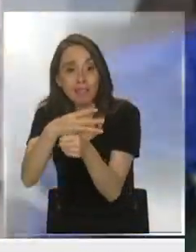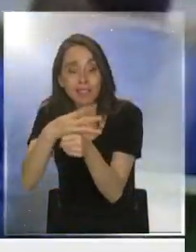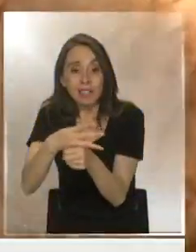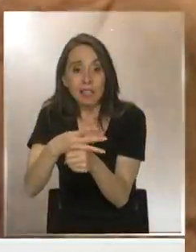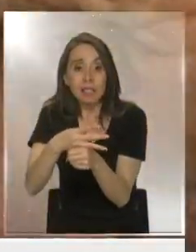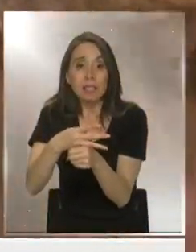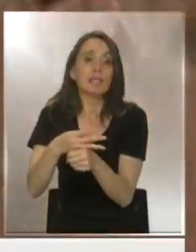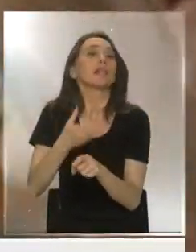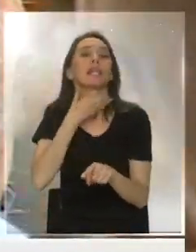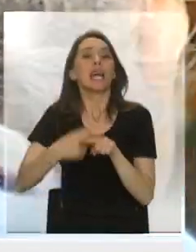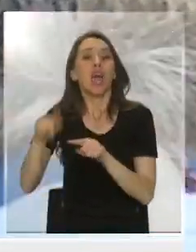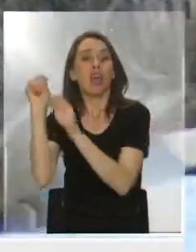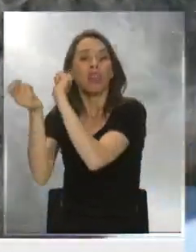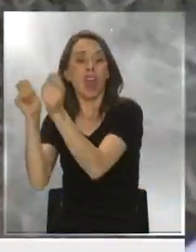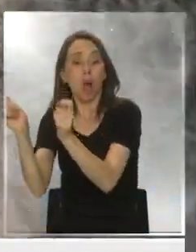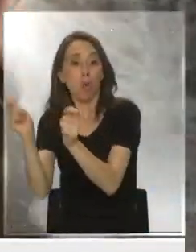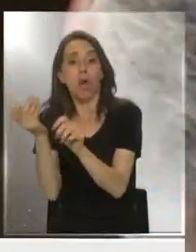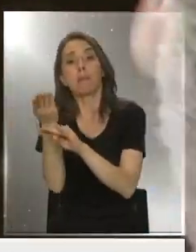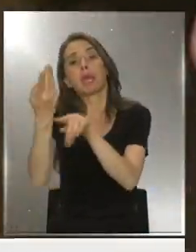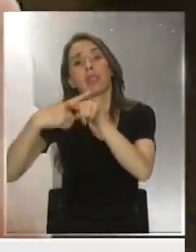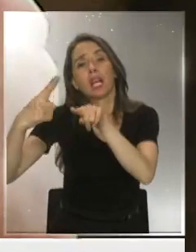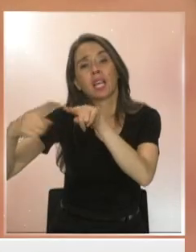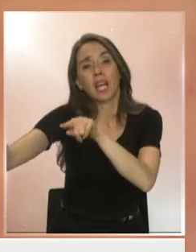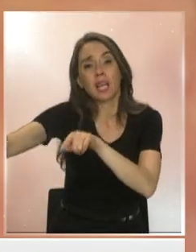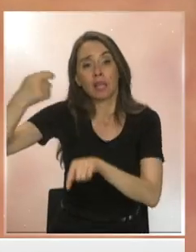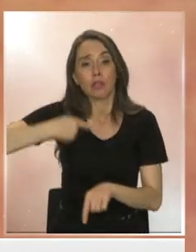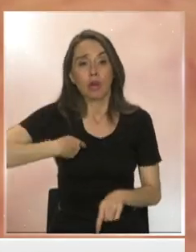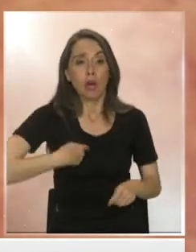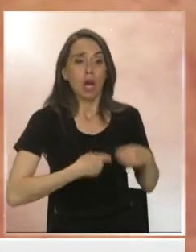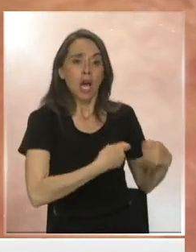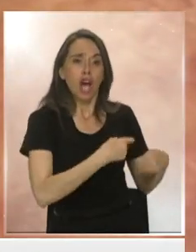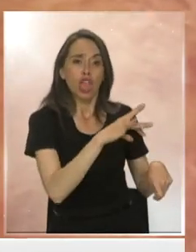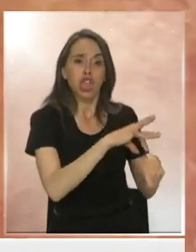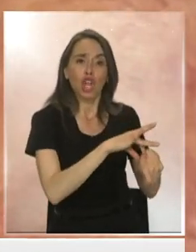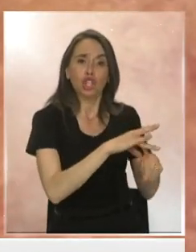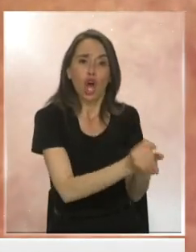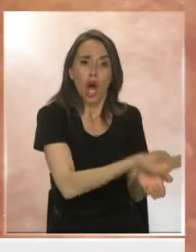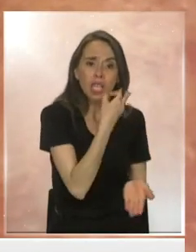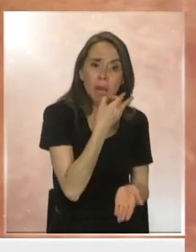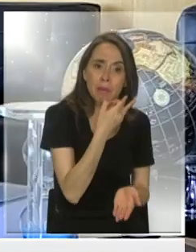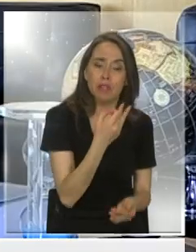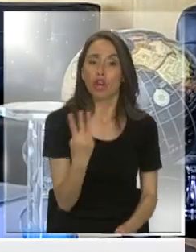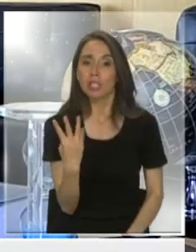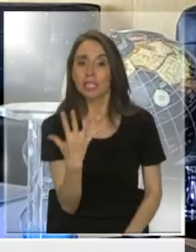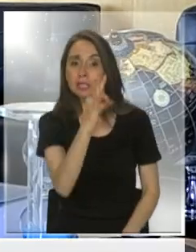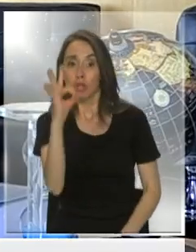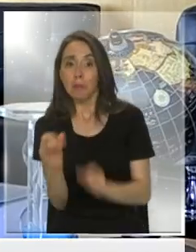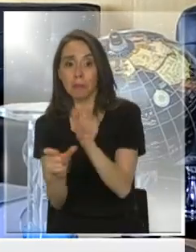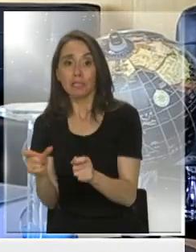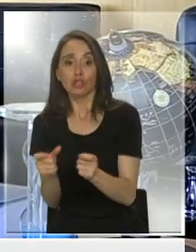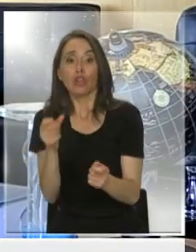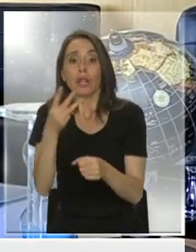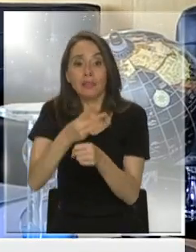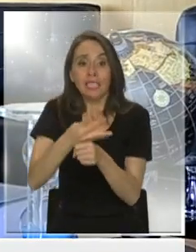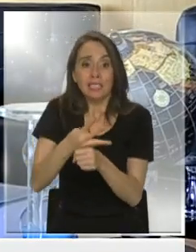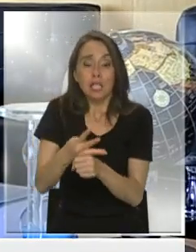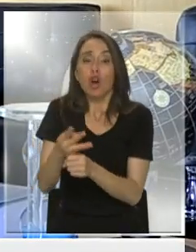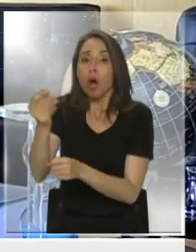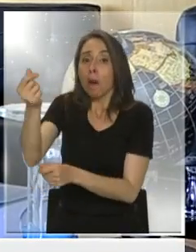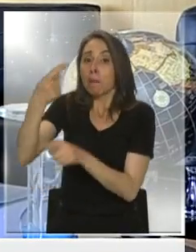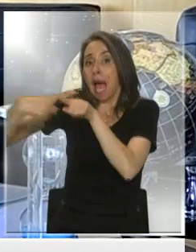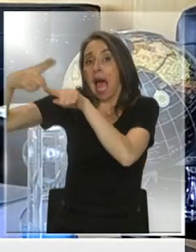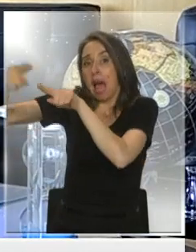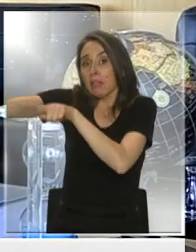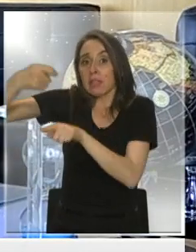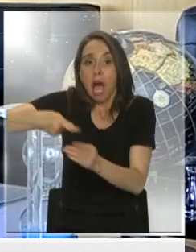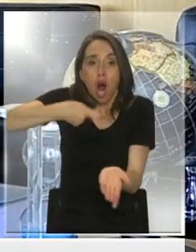el sobreendeudamiento o se está endeudando para poder costear gastos médicos. Otro 35% está comprando medicamentos y